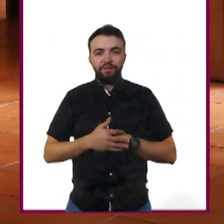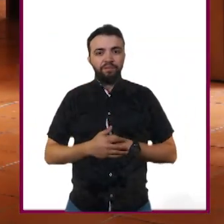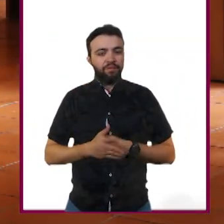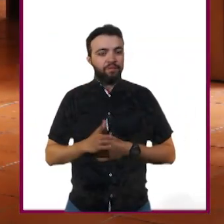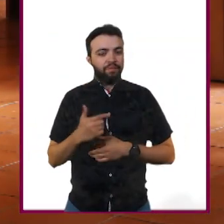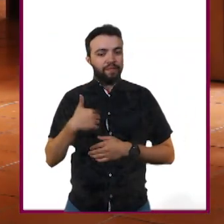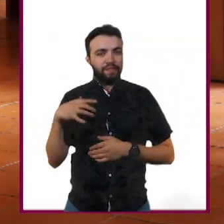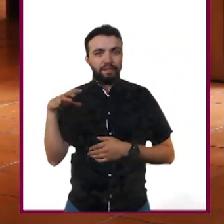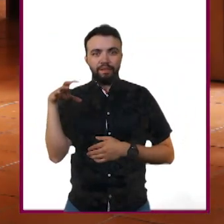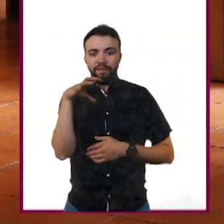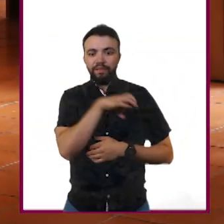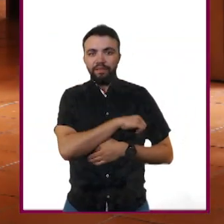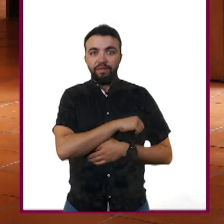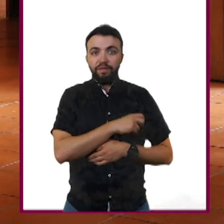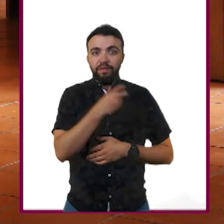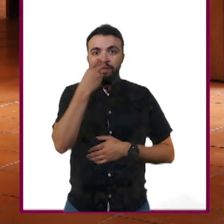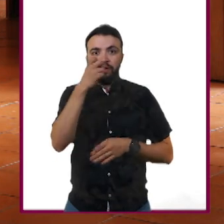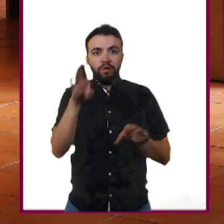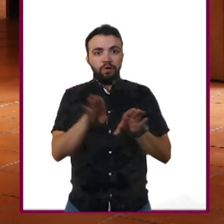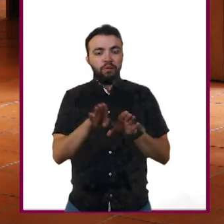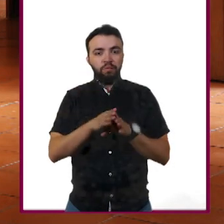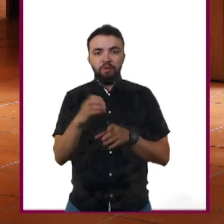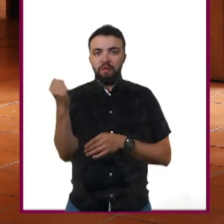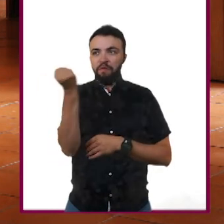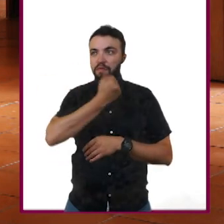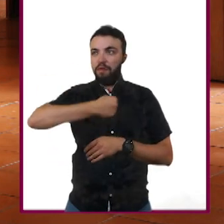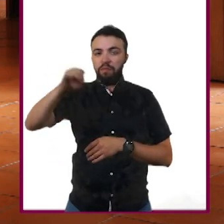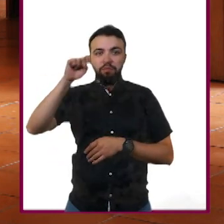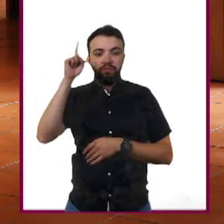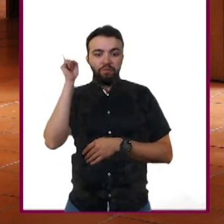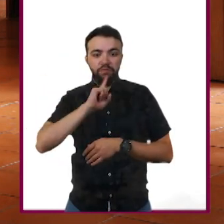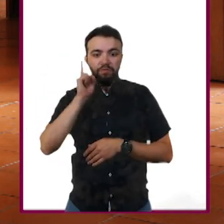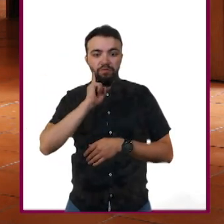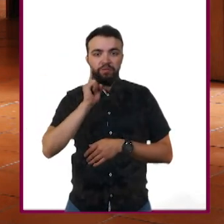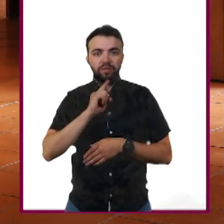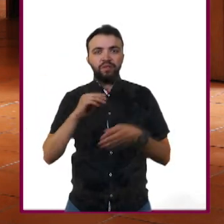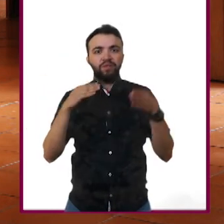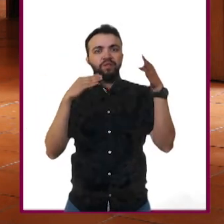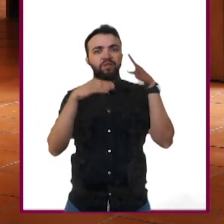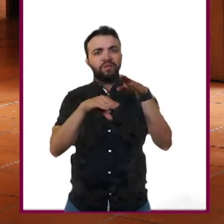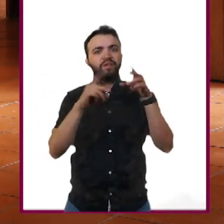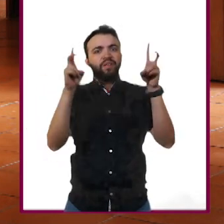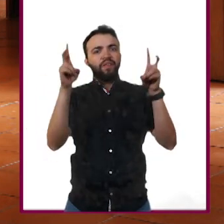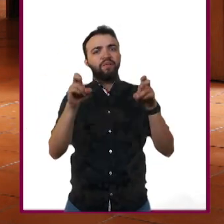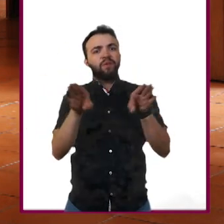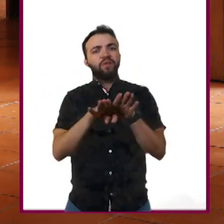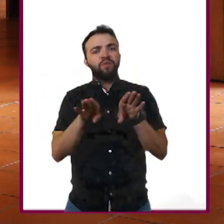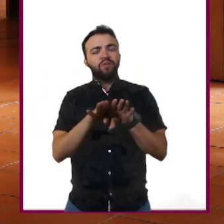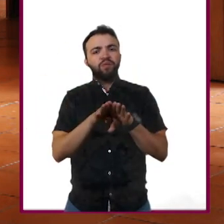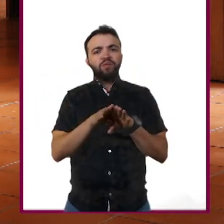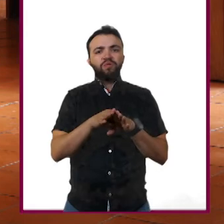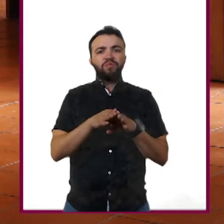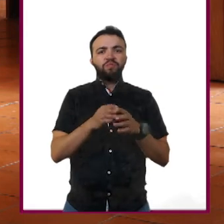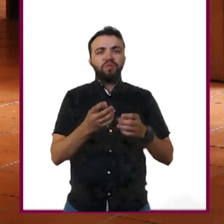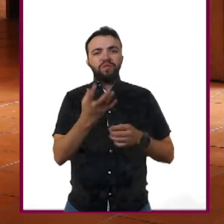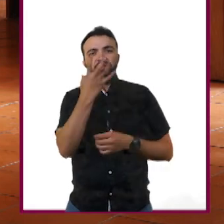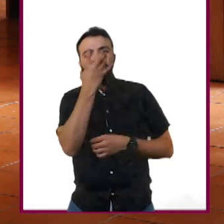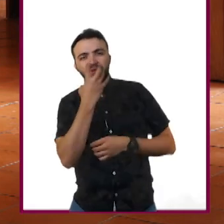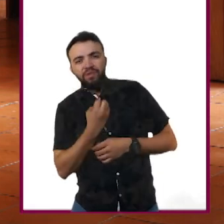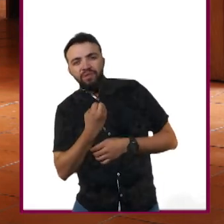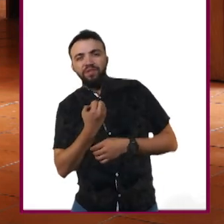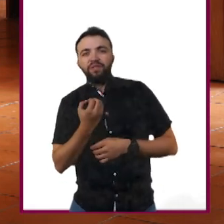¡Ay, me encantó! Con razón esta pieza lanzó a la fama a Tania Candiani. Aborda temas como la nostalgia por lo antiguo, tecnologías,